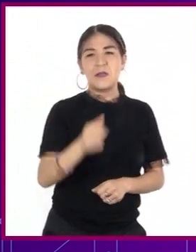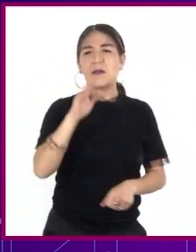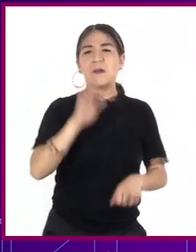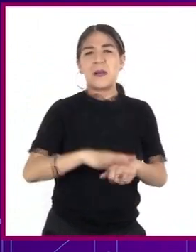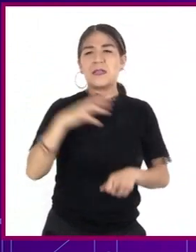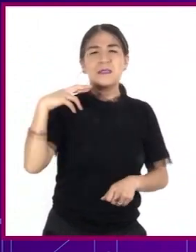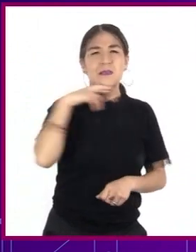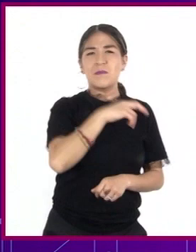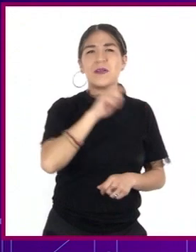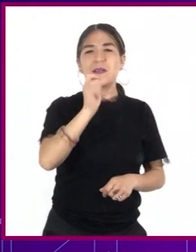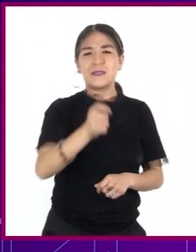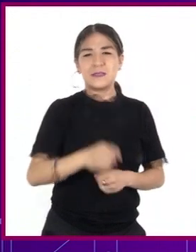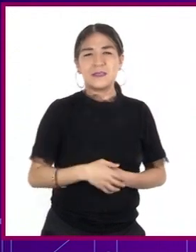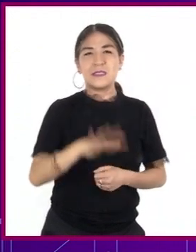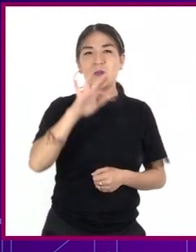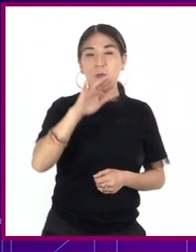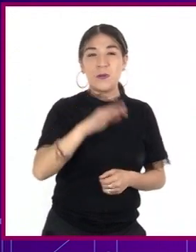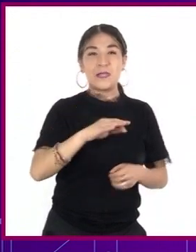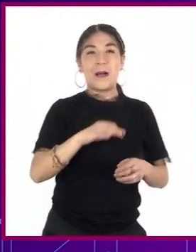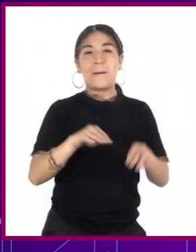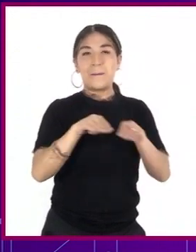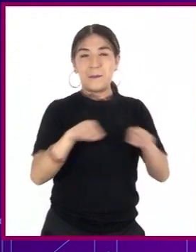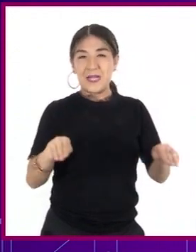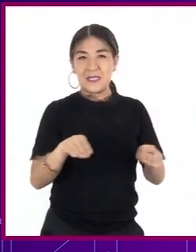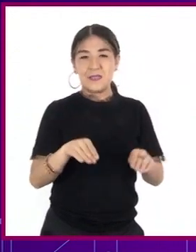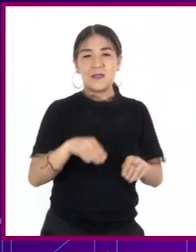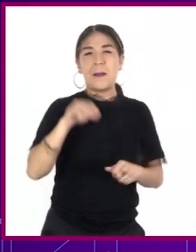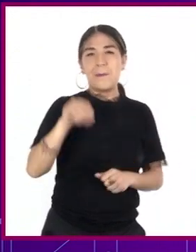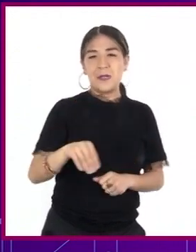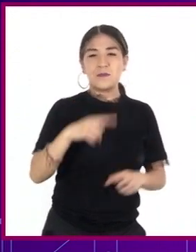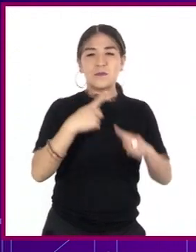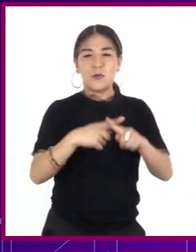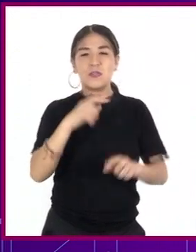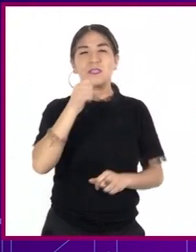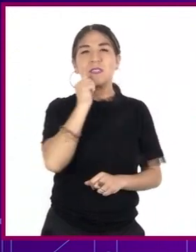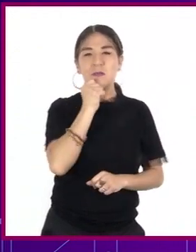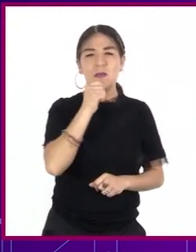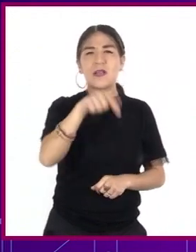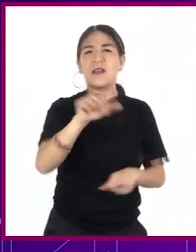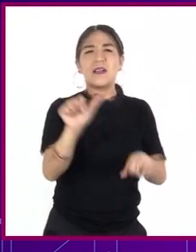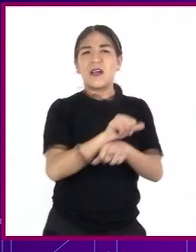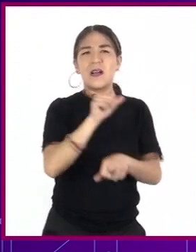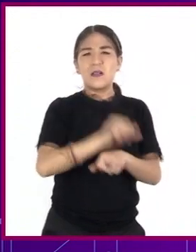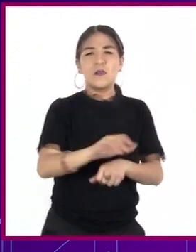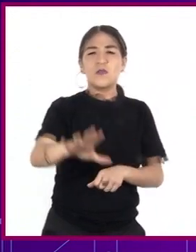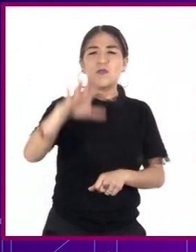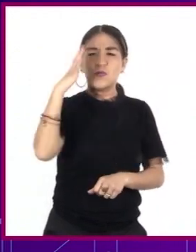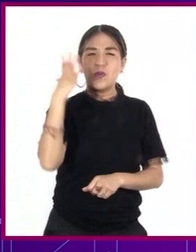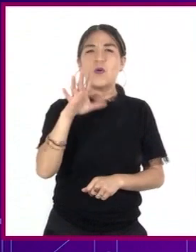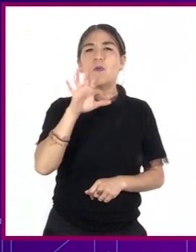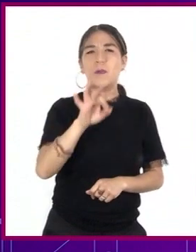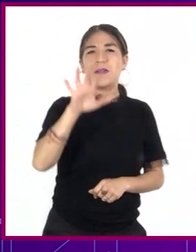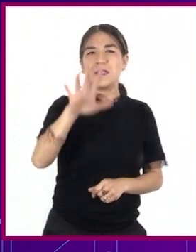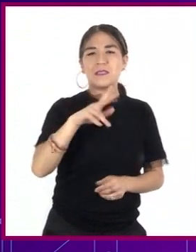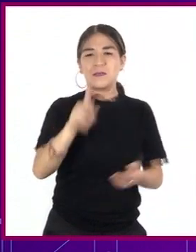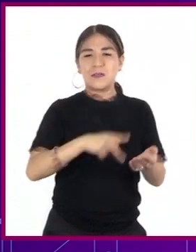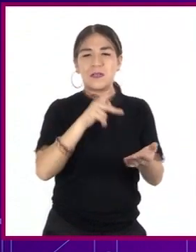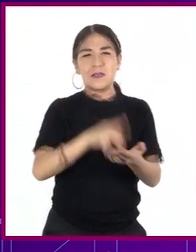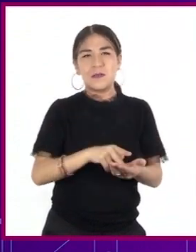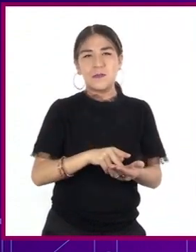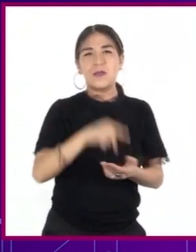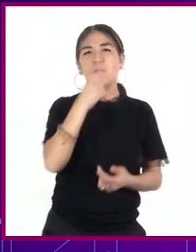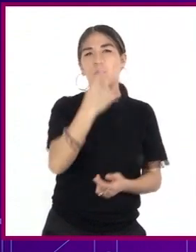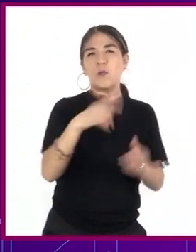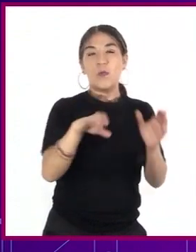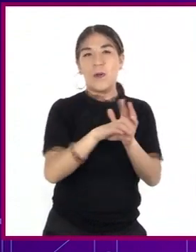rapidez constante de 50 metros por segundo, el auto de carreras recorrerá 45 kilómetros en un